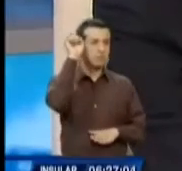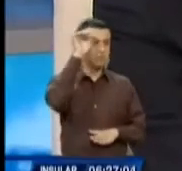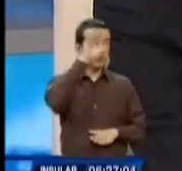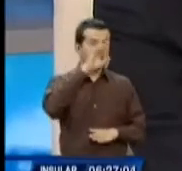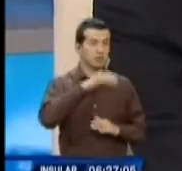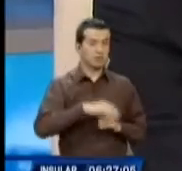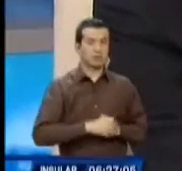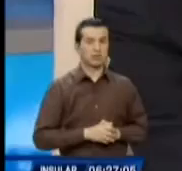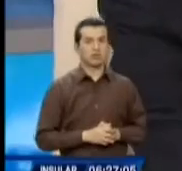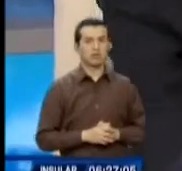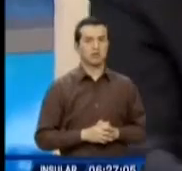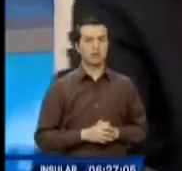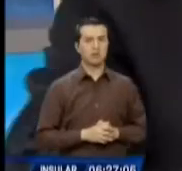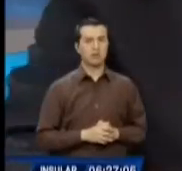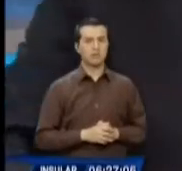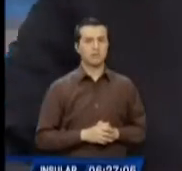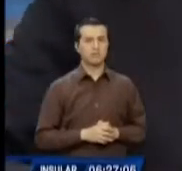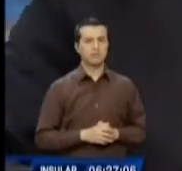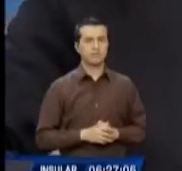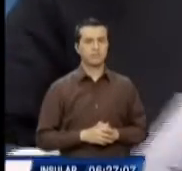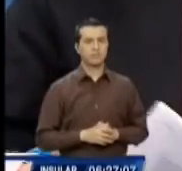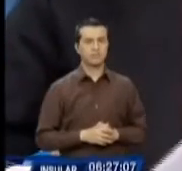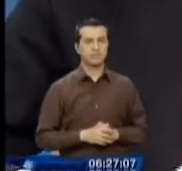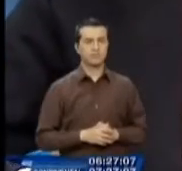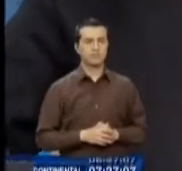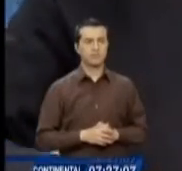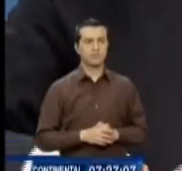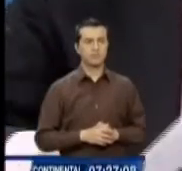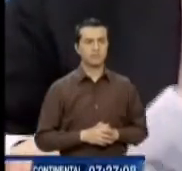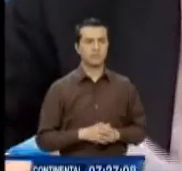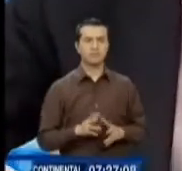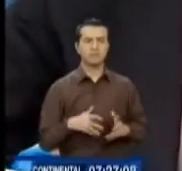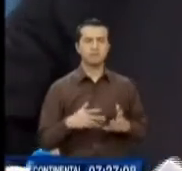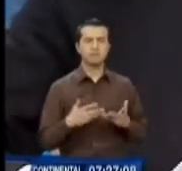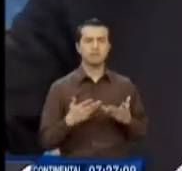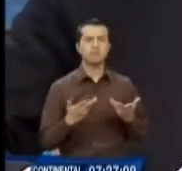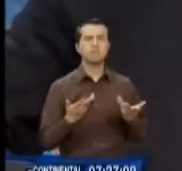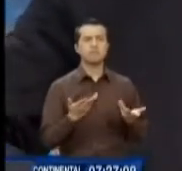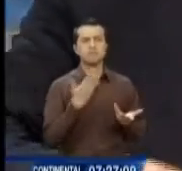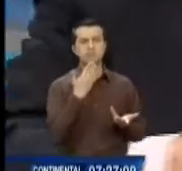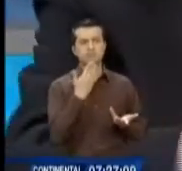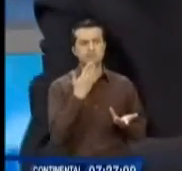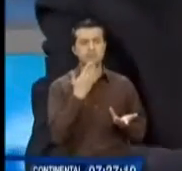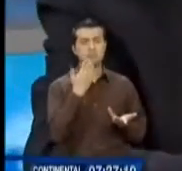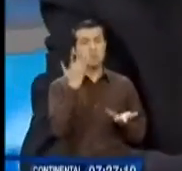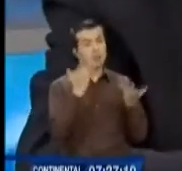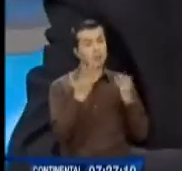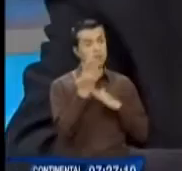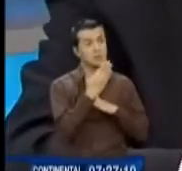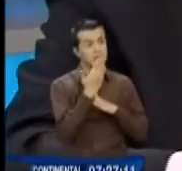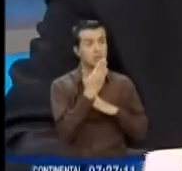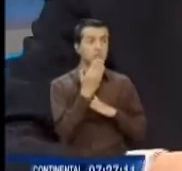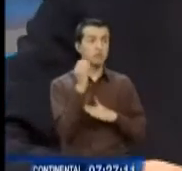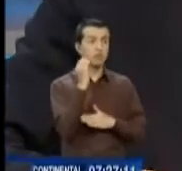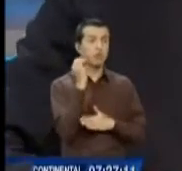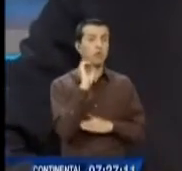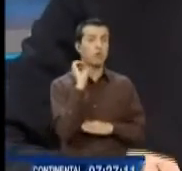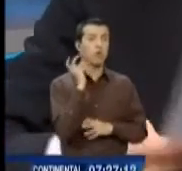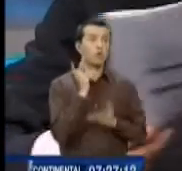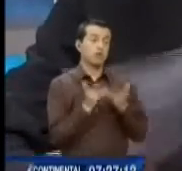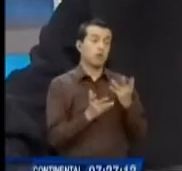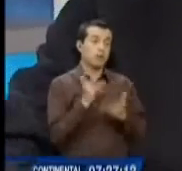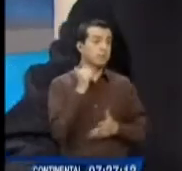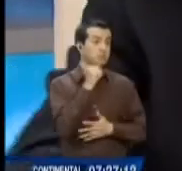etcétera. ¿Buscan mecanismos o canales alternativos como puede ser la televisión, como puede